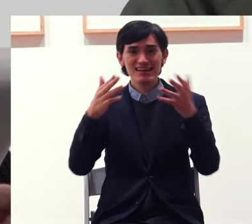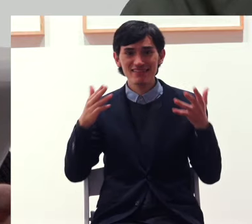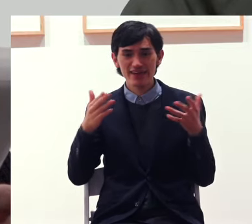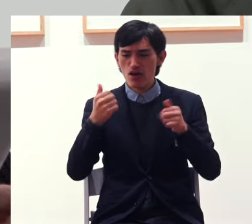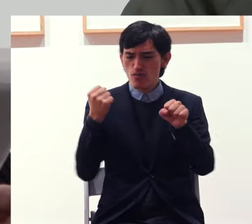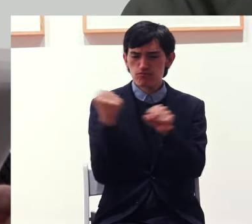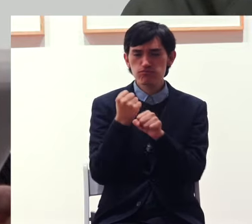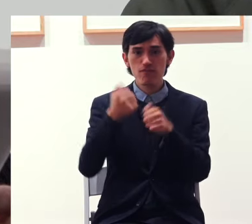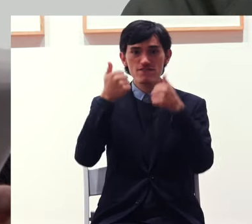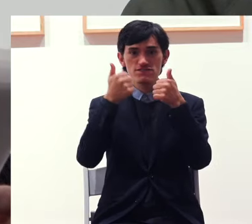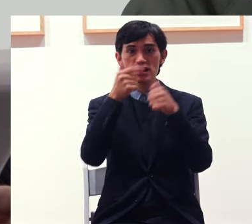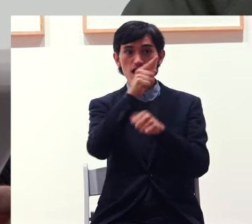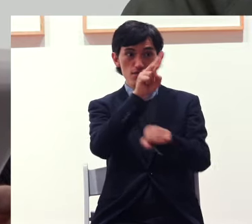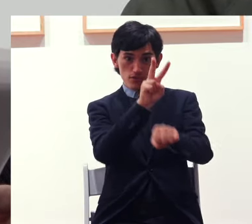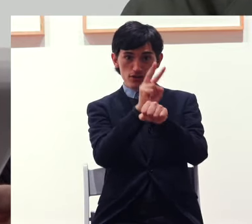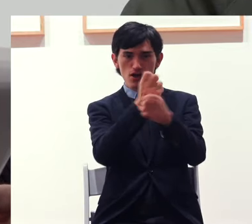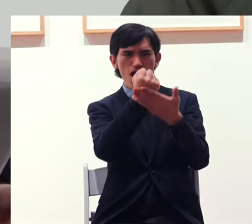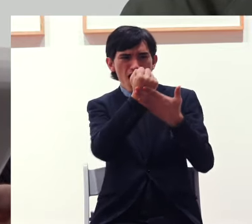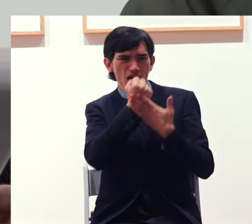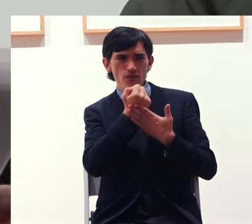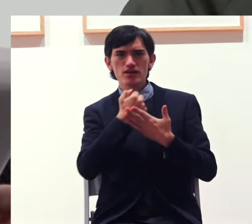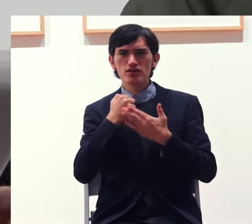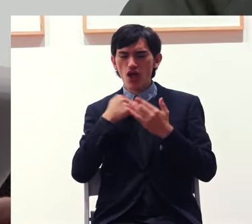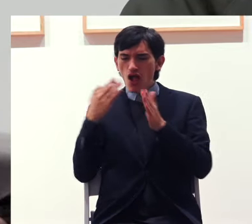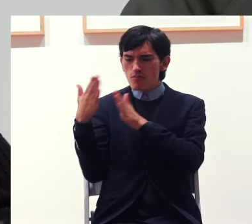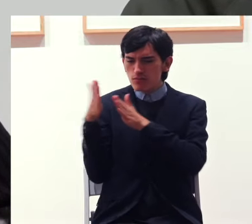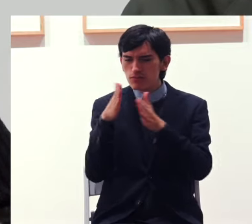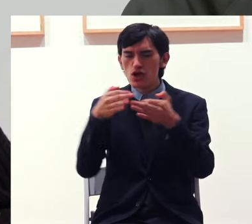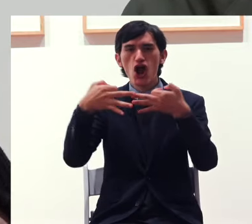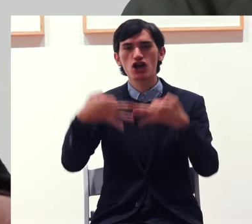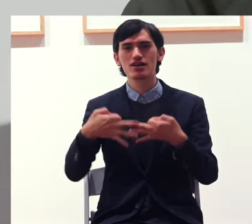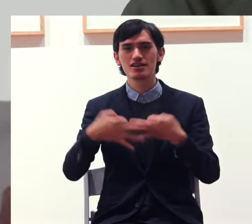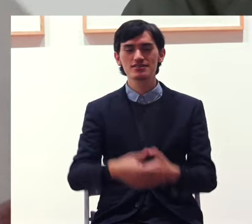de libertad de hacerlo bien, de orientarnos en el camino correcto.